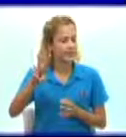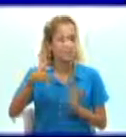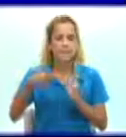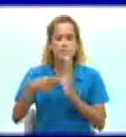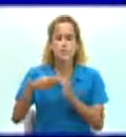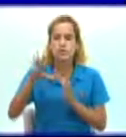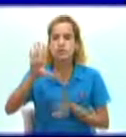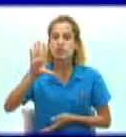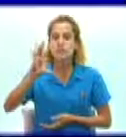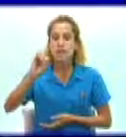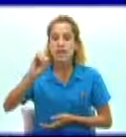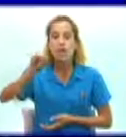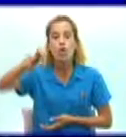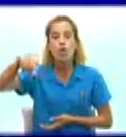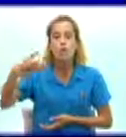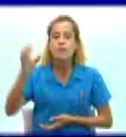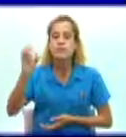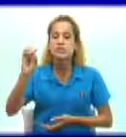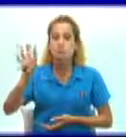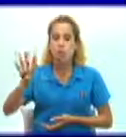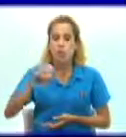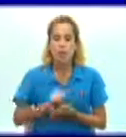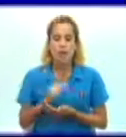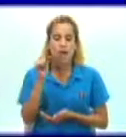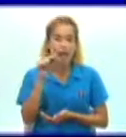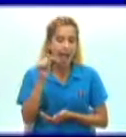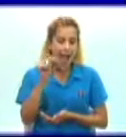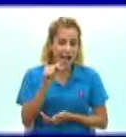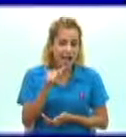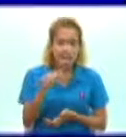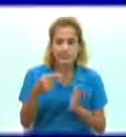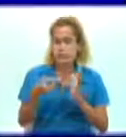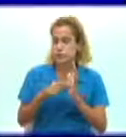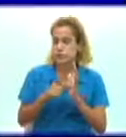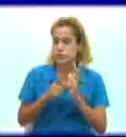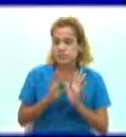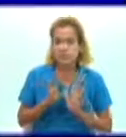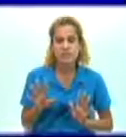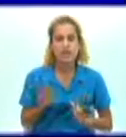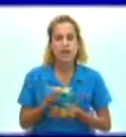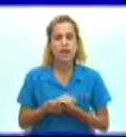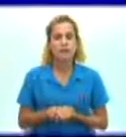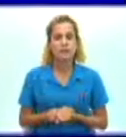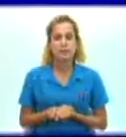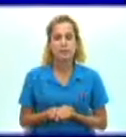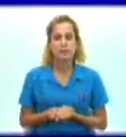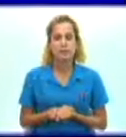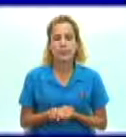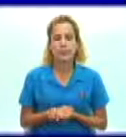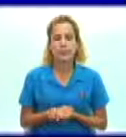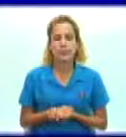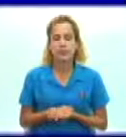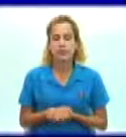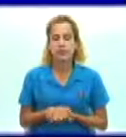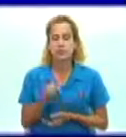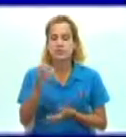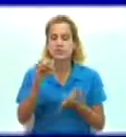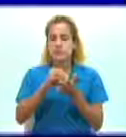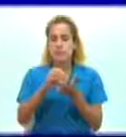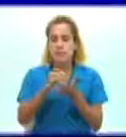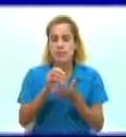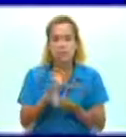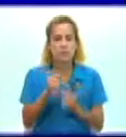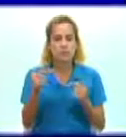0,04. En este caso, multiplicamos 4 por 3 es 12 y como los factores tienen entre los dos 3 lugares decimales,